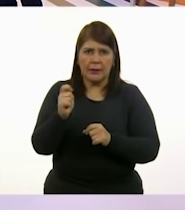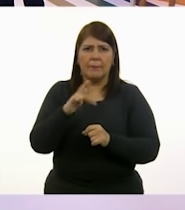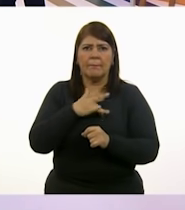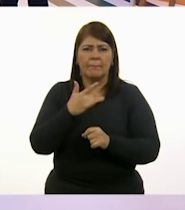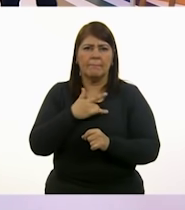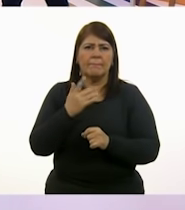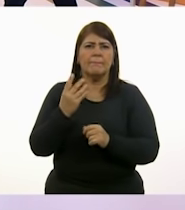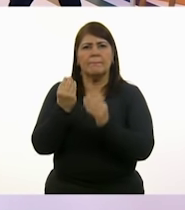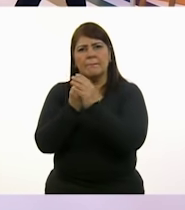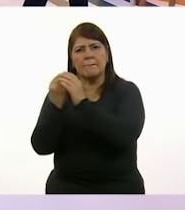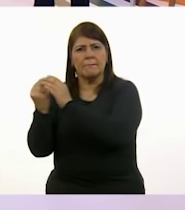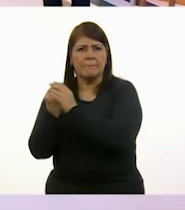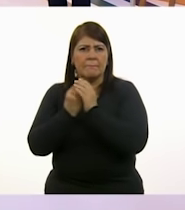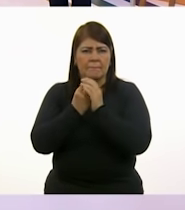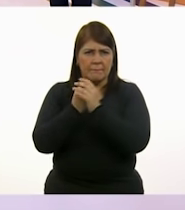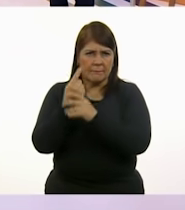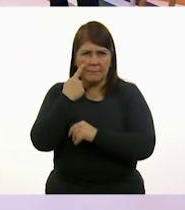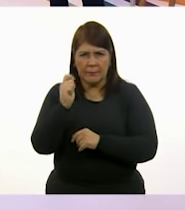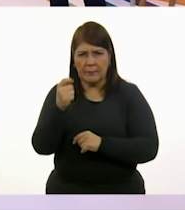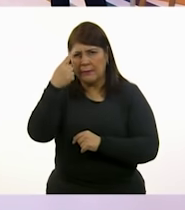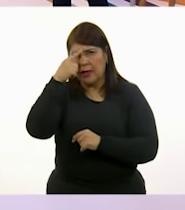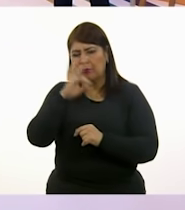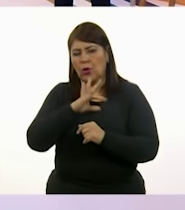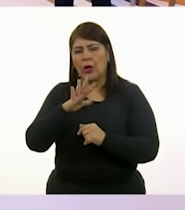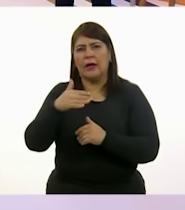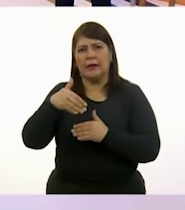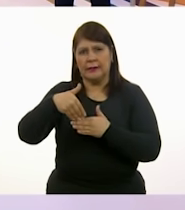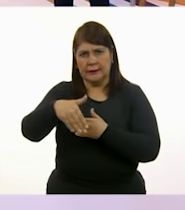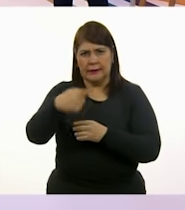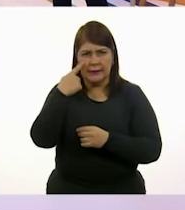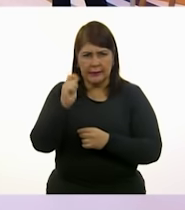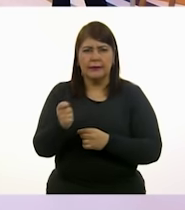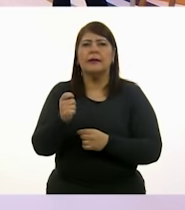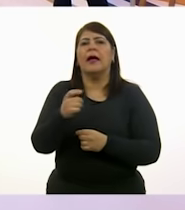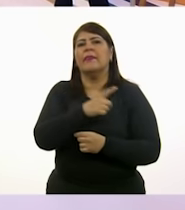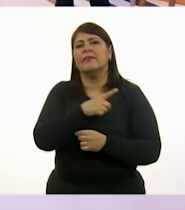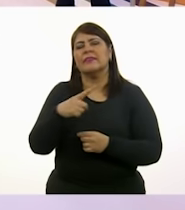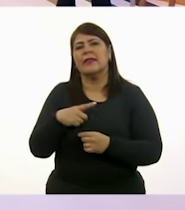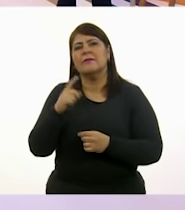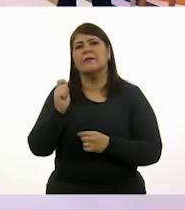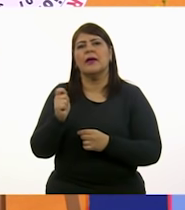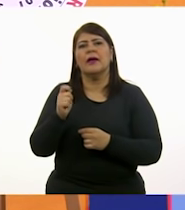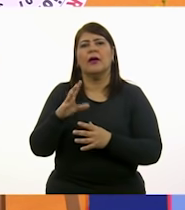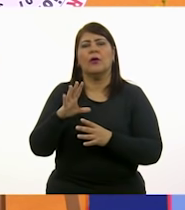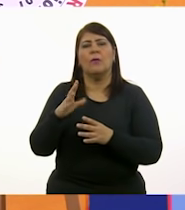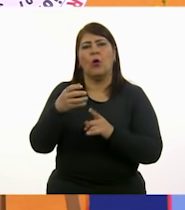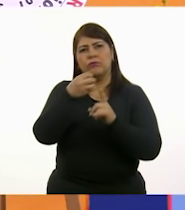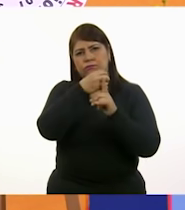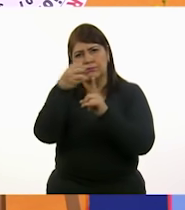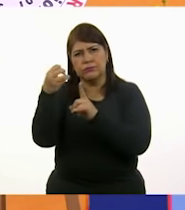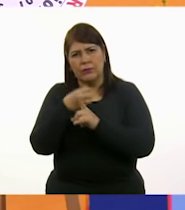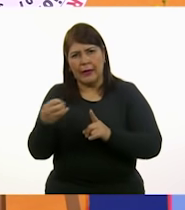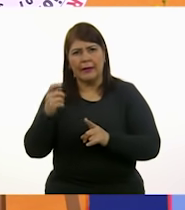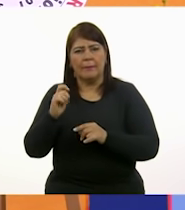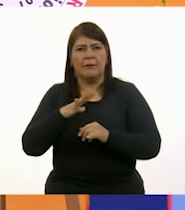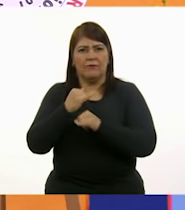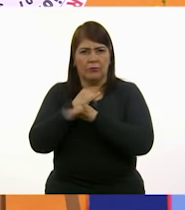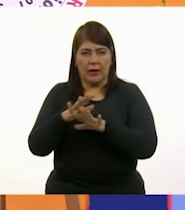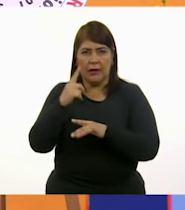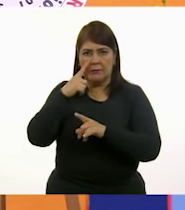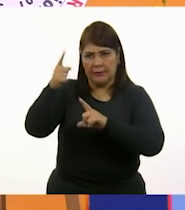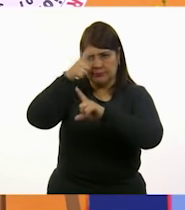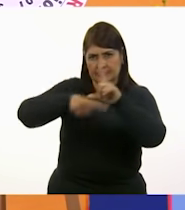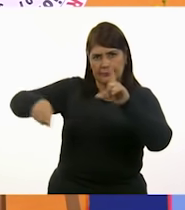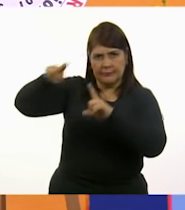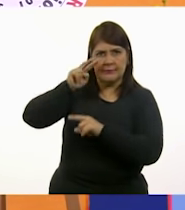clasificación a lo largo de estas clases vamos a organizar la información en esta ruleta que tengo aquí Muy